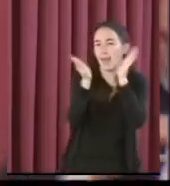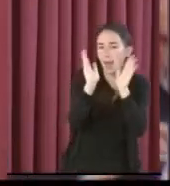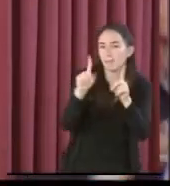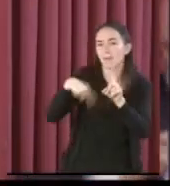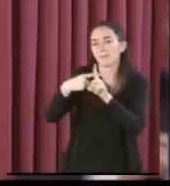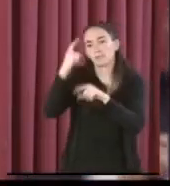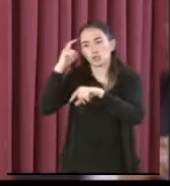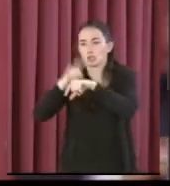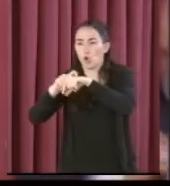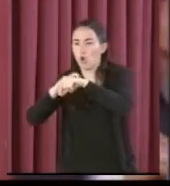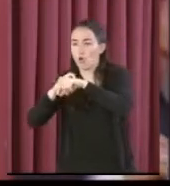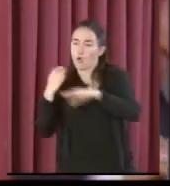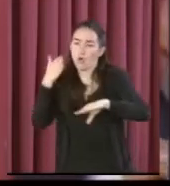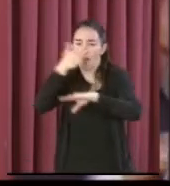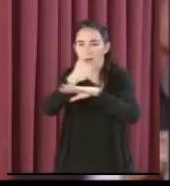a domicilio.